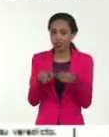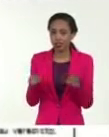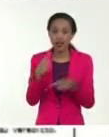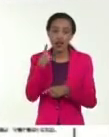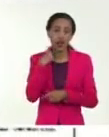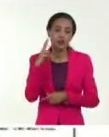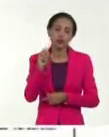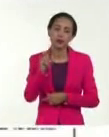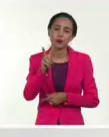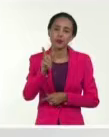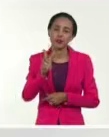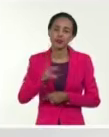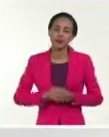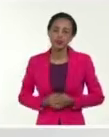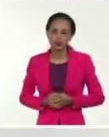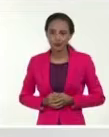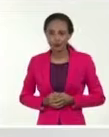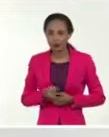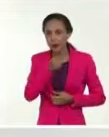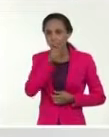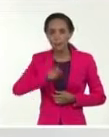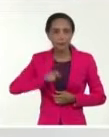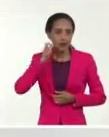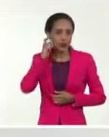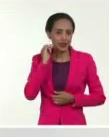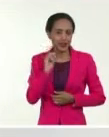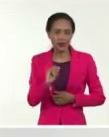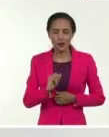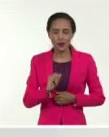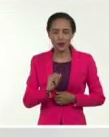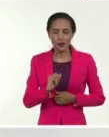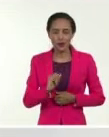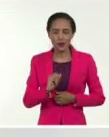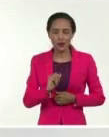2023. Gabriela Sánchez, Sistema Informativo de la Televisión Cubana.